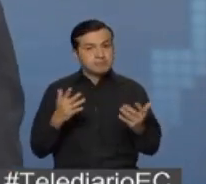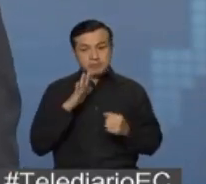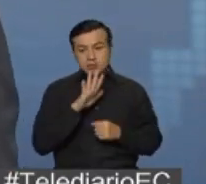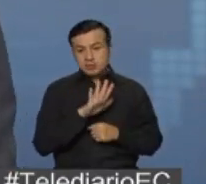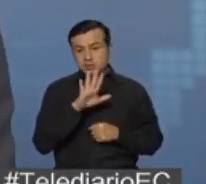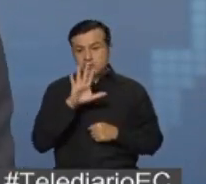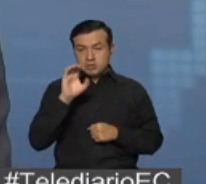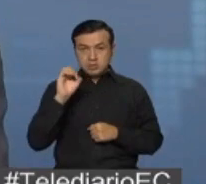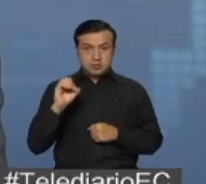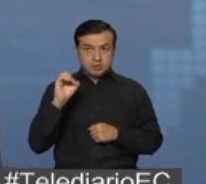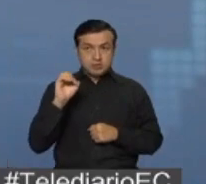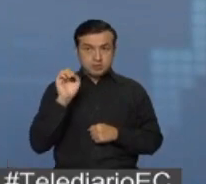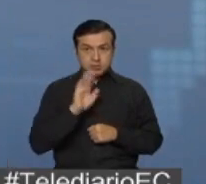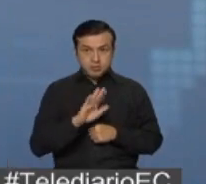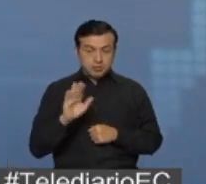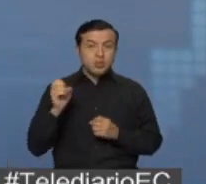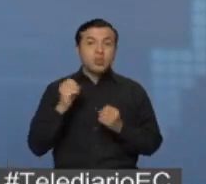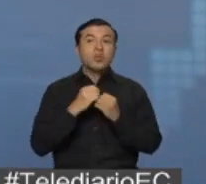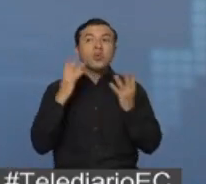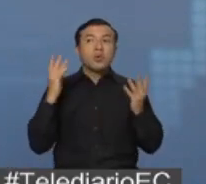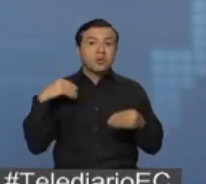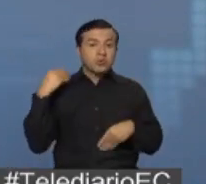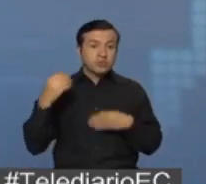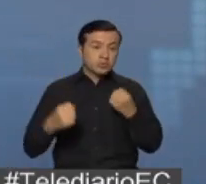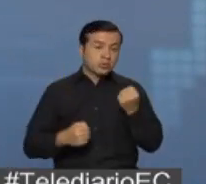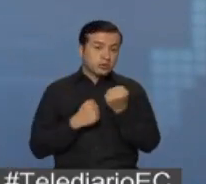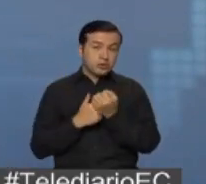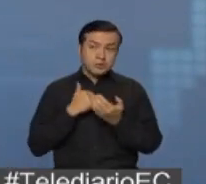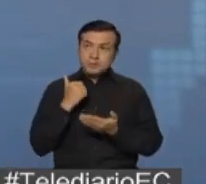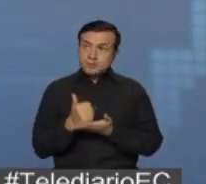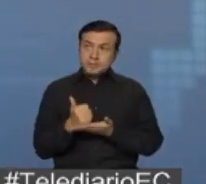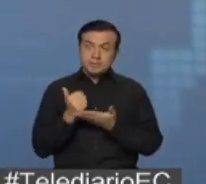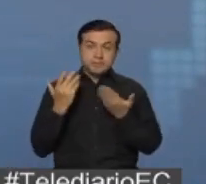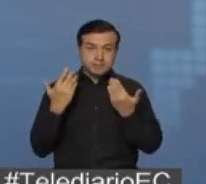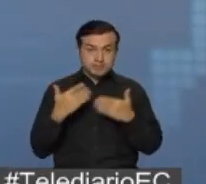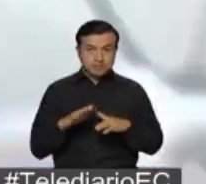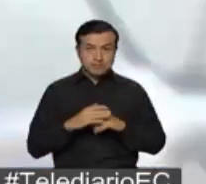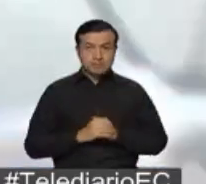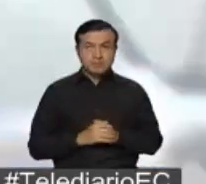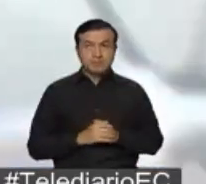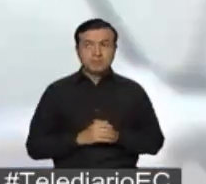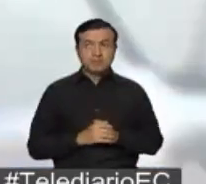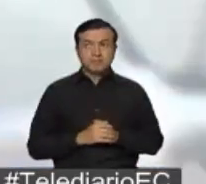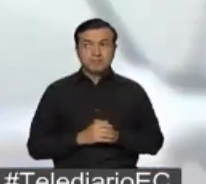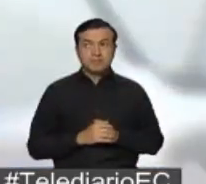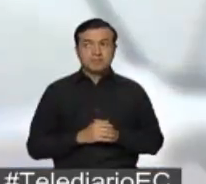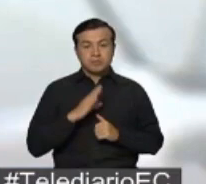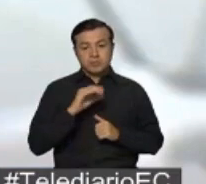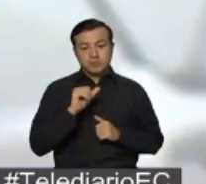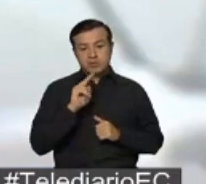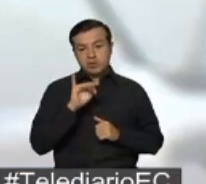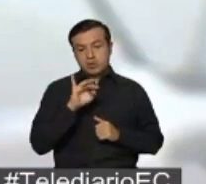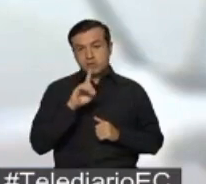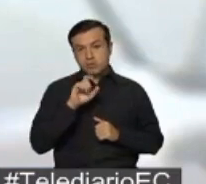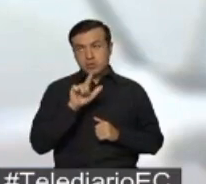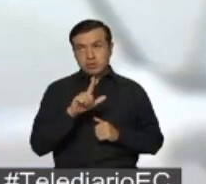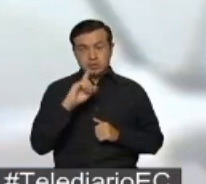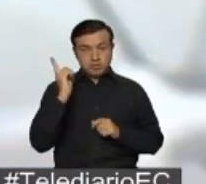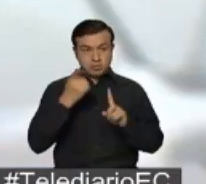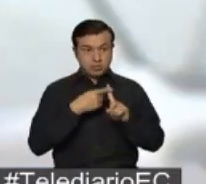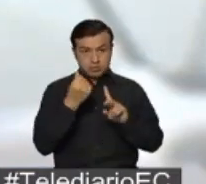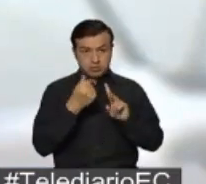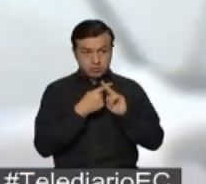550 cooperativas cuántas reciben apoyo directo por parte de la conaf it's bueno graphics 2 solamente es crédito